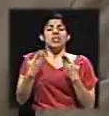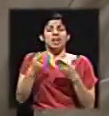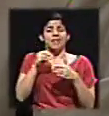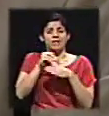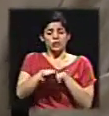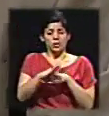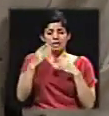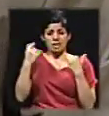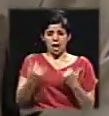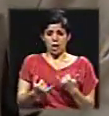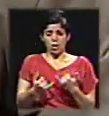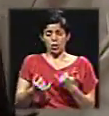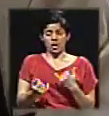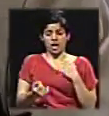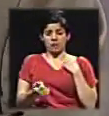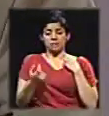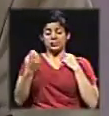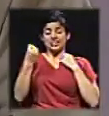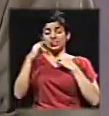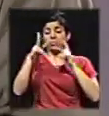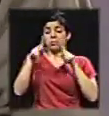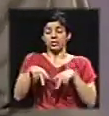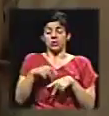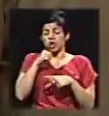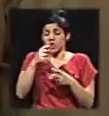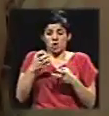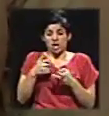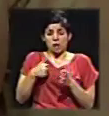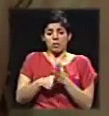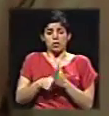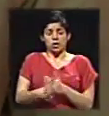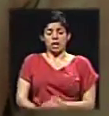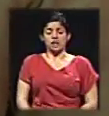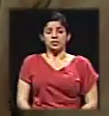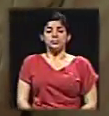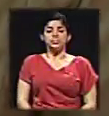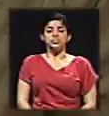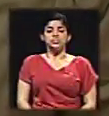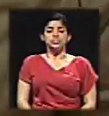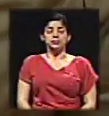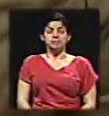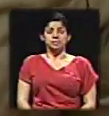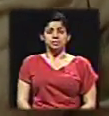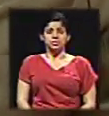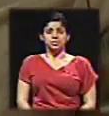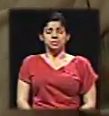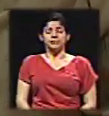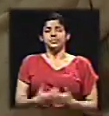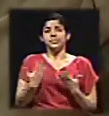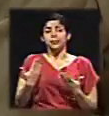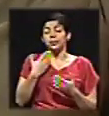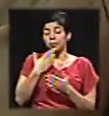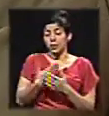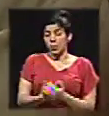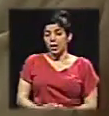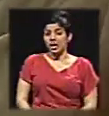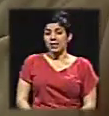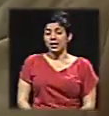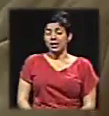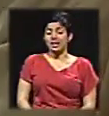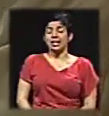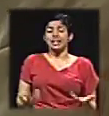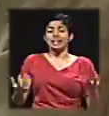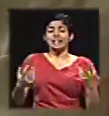ahora para que la gente no quiera ir a votar? Bueno, es que la